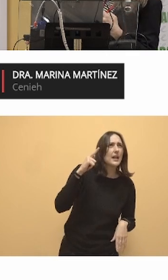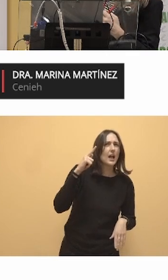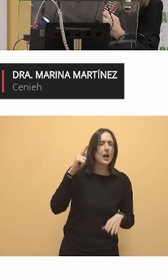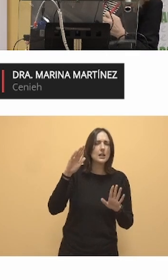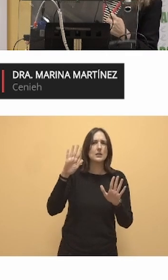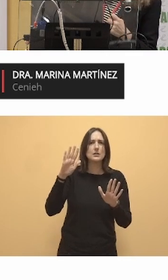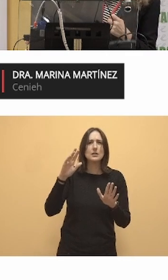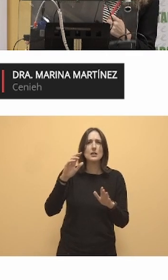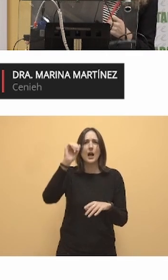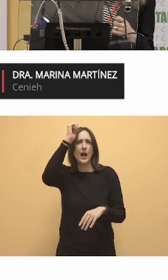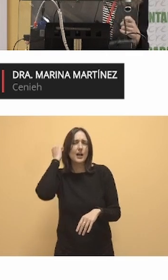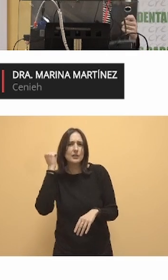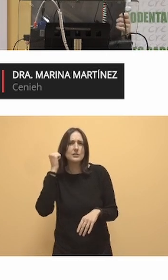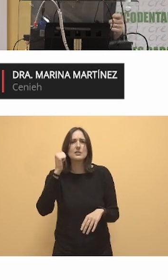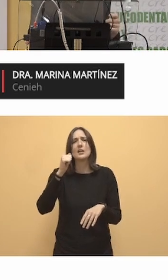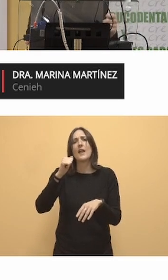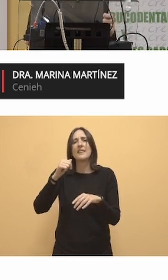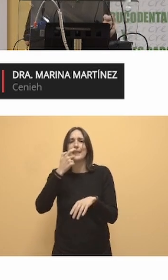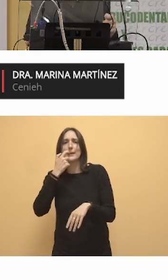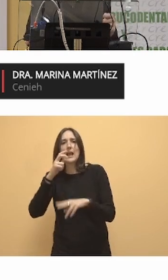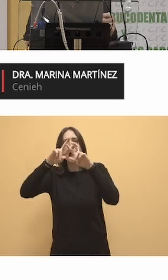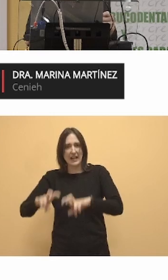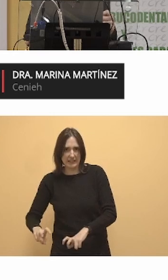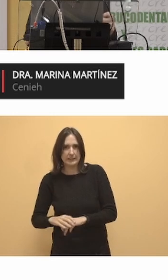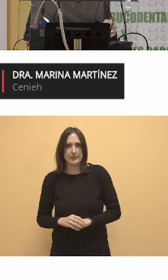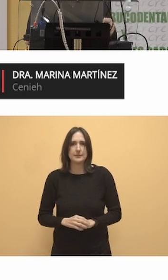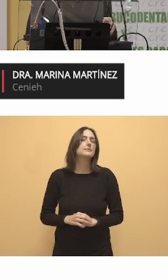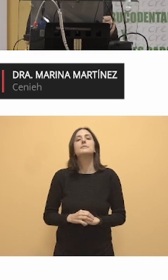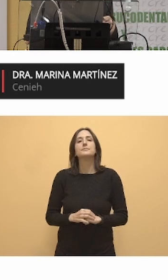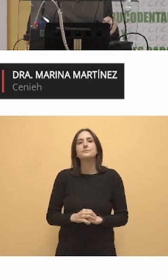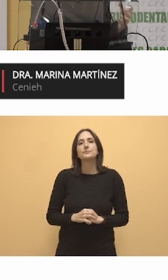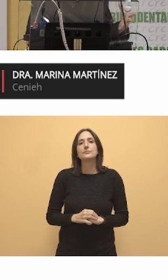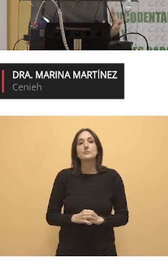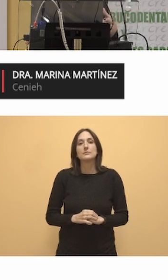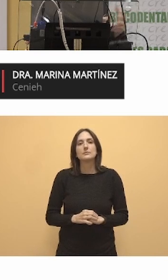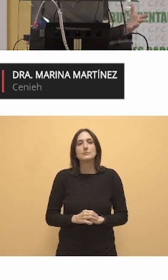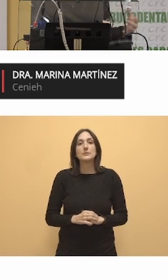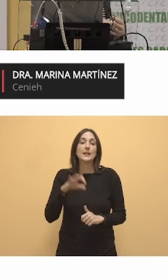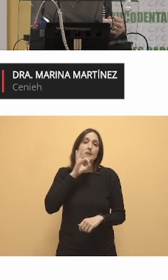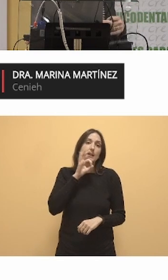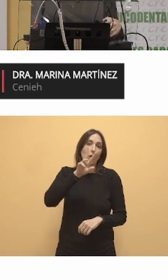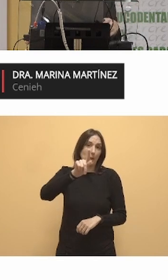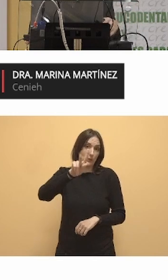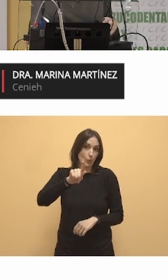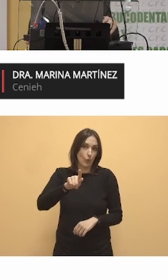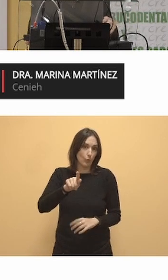Anthropological Dental Analysis. Y ya en el siglo XXI, en el